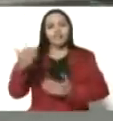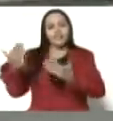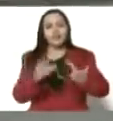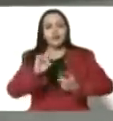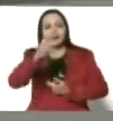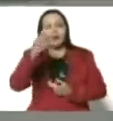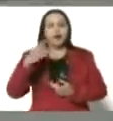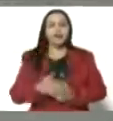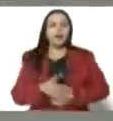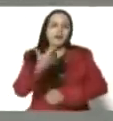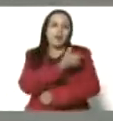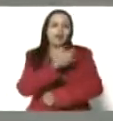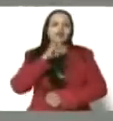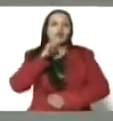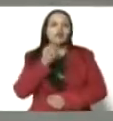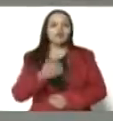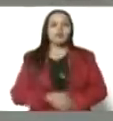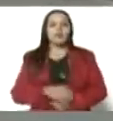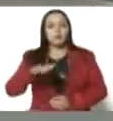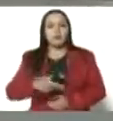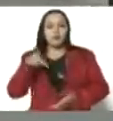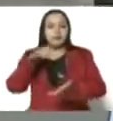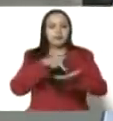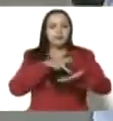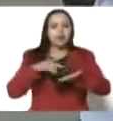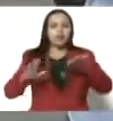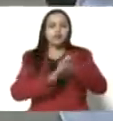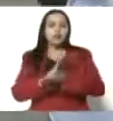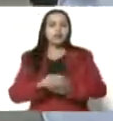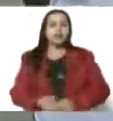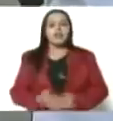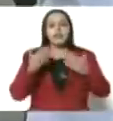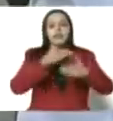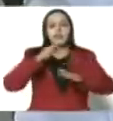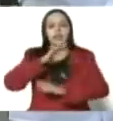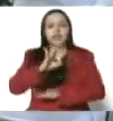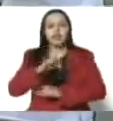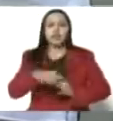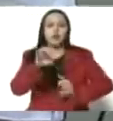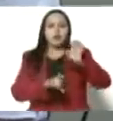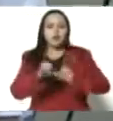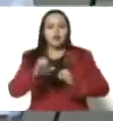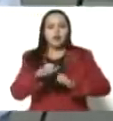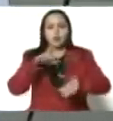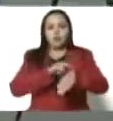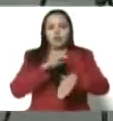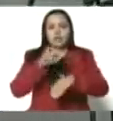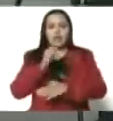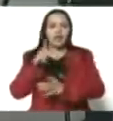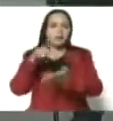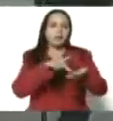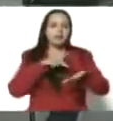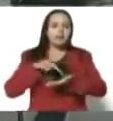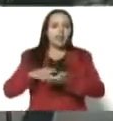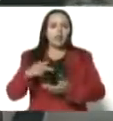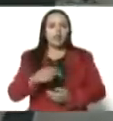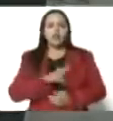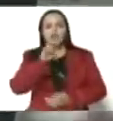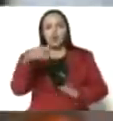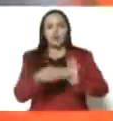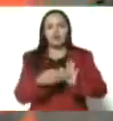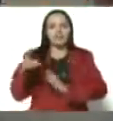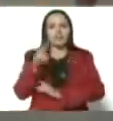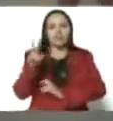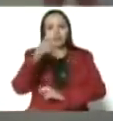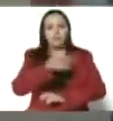esta vacuna rusa justamente para participar en la fase 3 de ensayos clínicos donde participaron 2.000 venezolanos, según